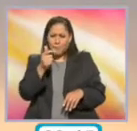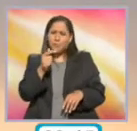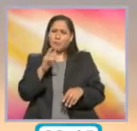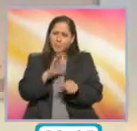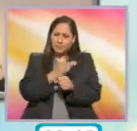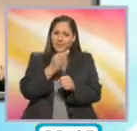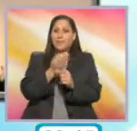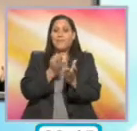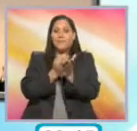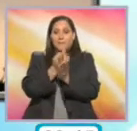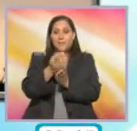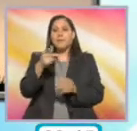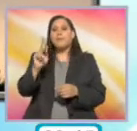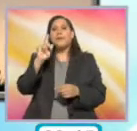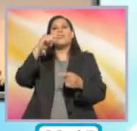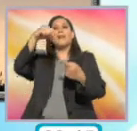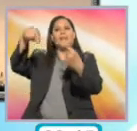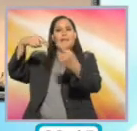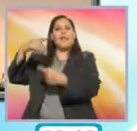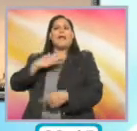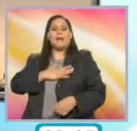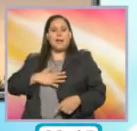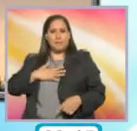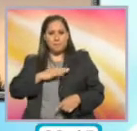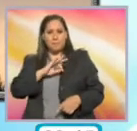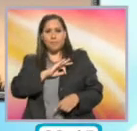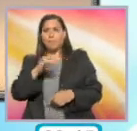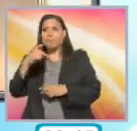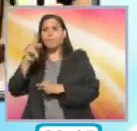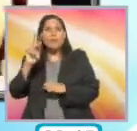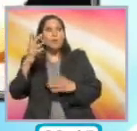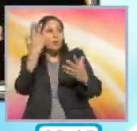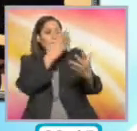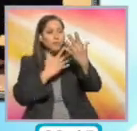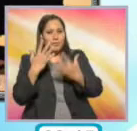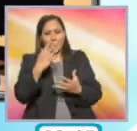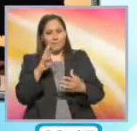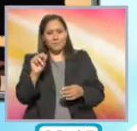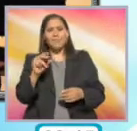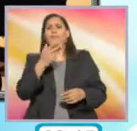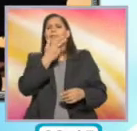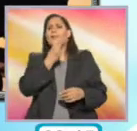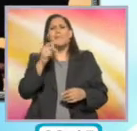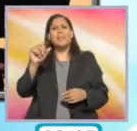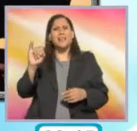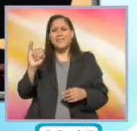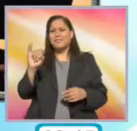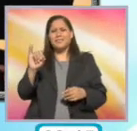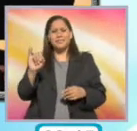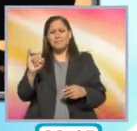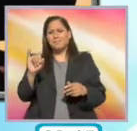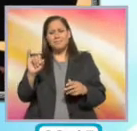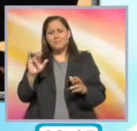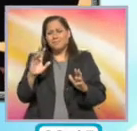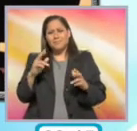bueno, se le permitía tener sus amantes siempre y cuando no se confundieran. Pero eso es por naturaleza. El hombre, el ser humano como